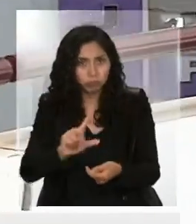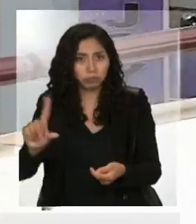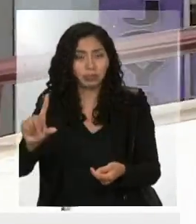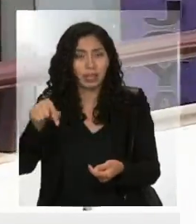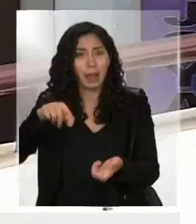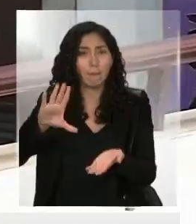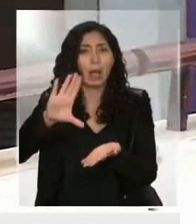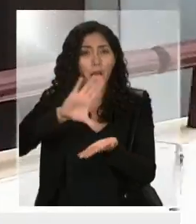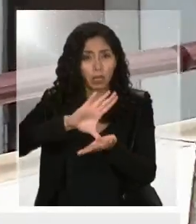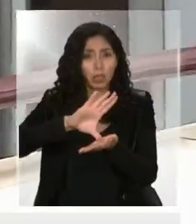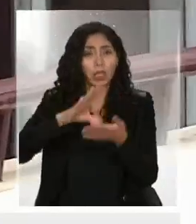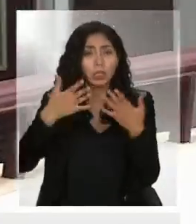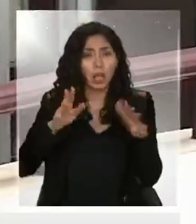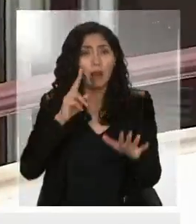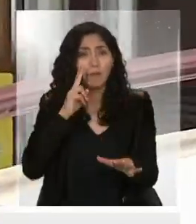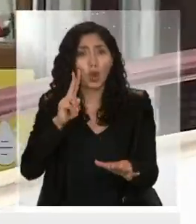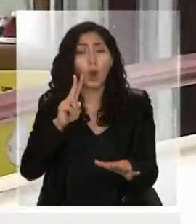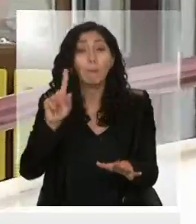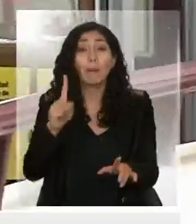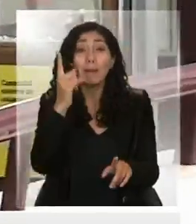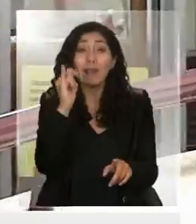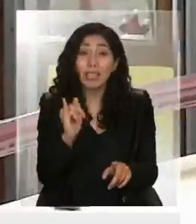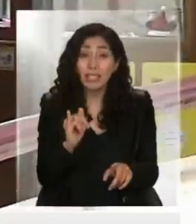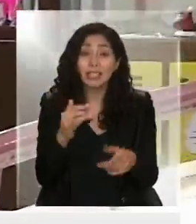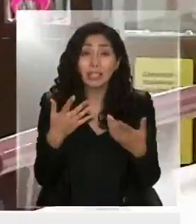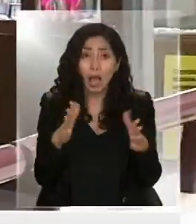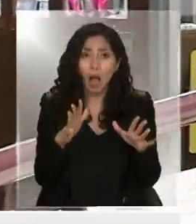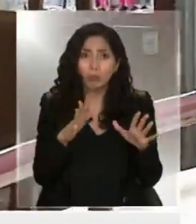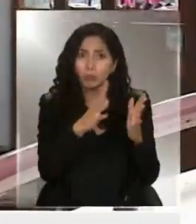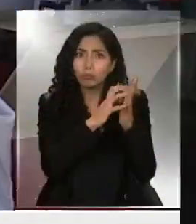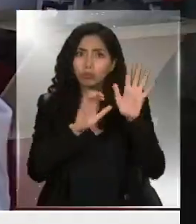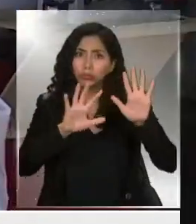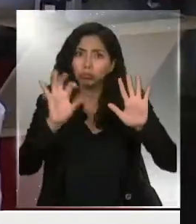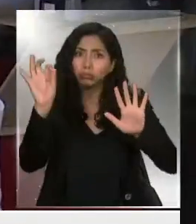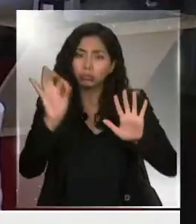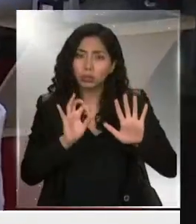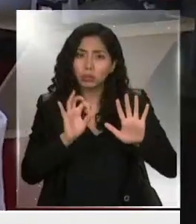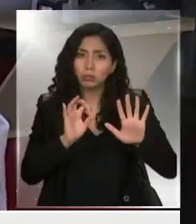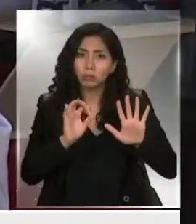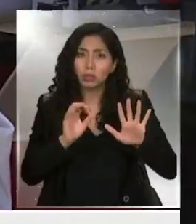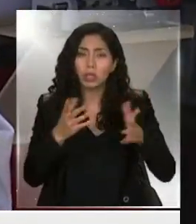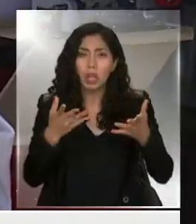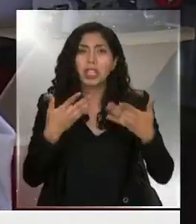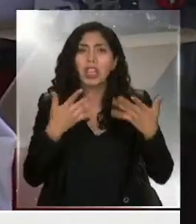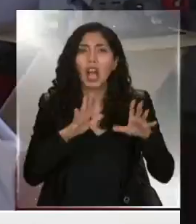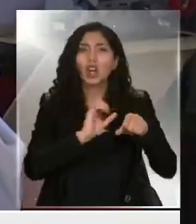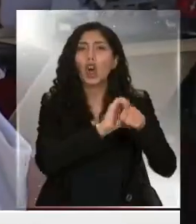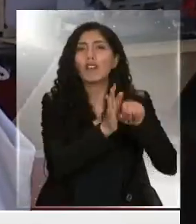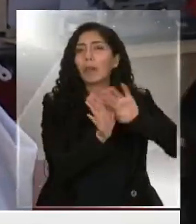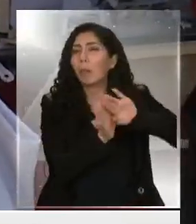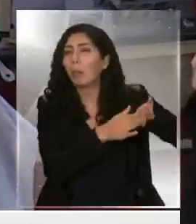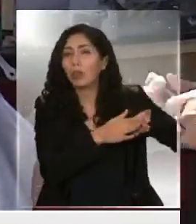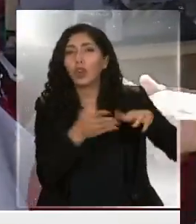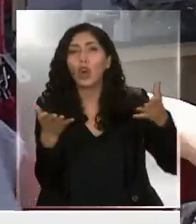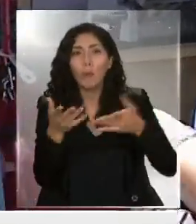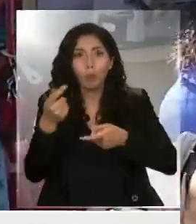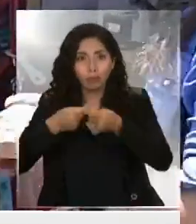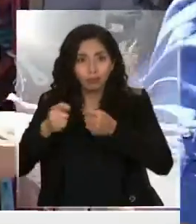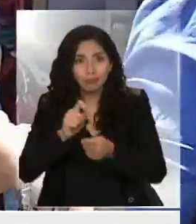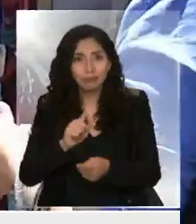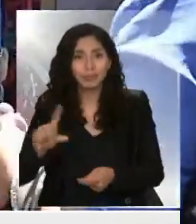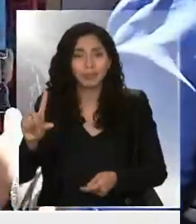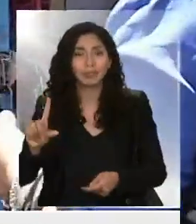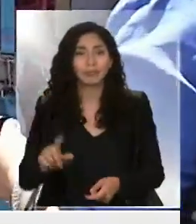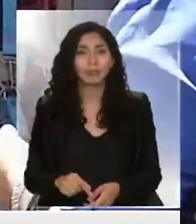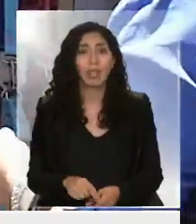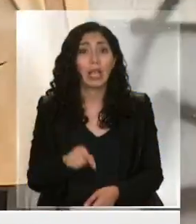primer retiro que se dejó incluso de hablar del COVID para hablar de cómo el país ya se empezó a mover. La reactivación es otro